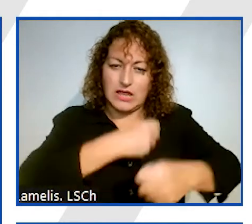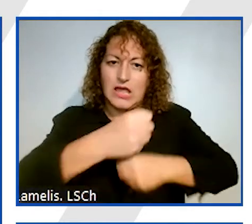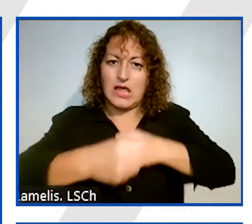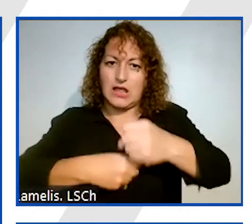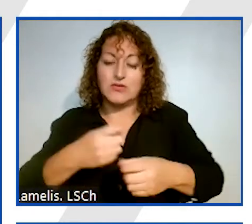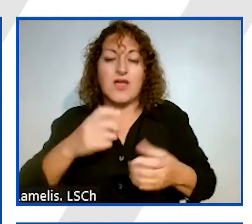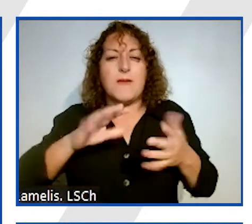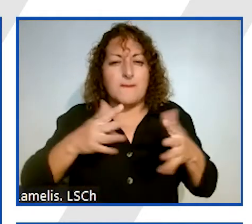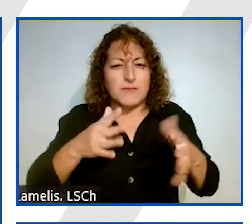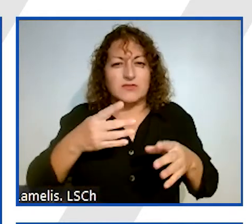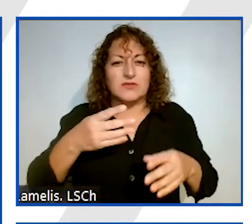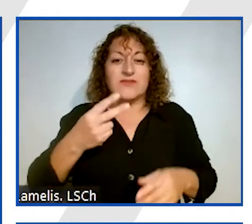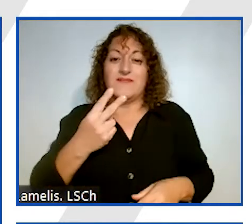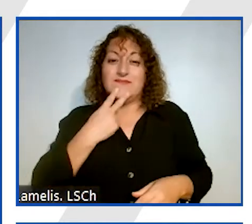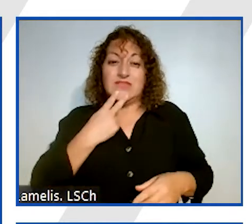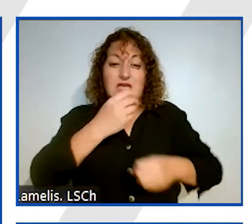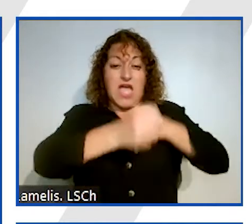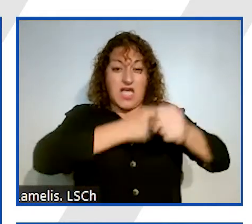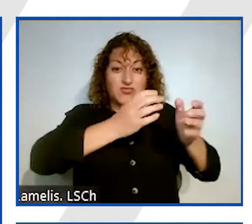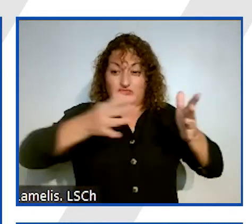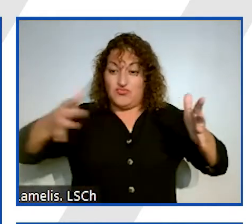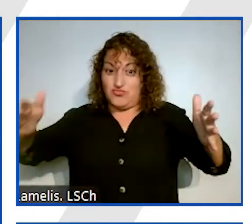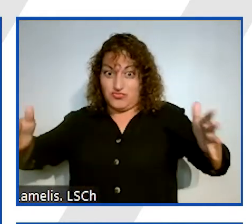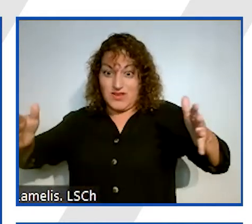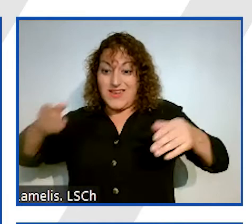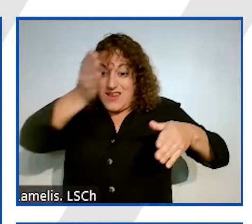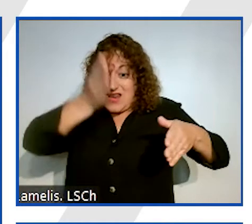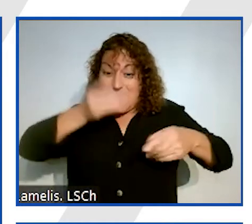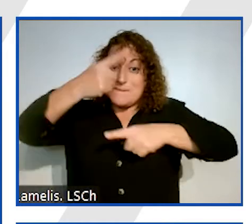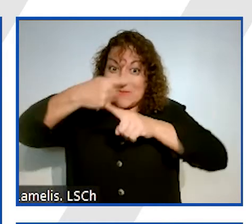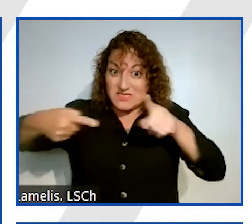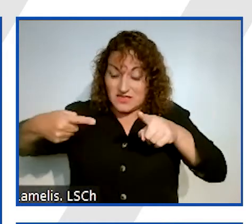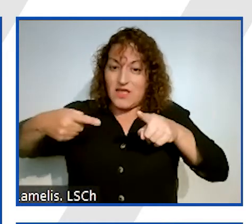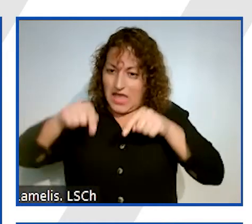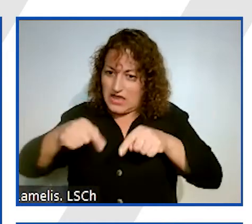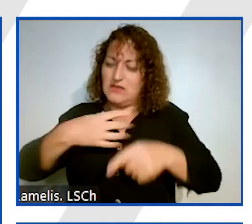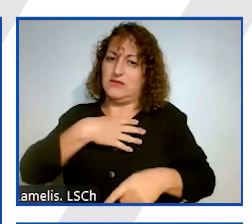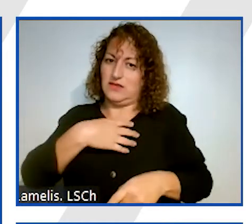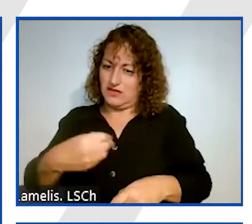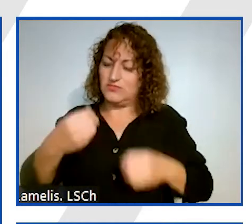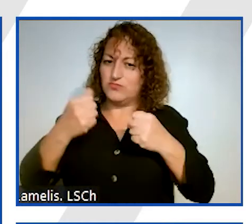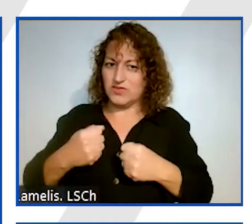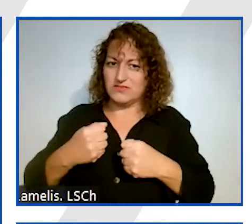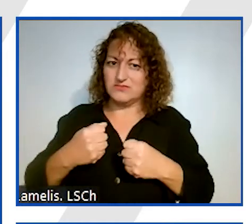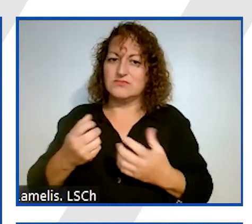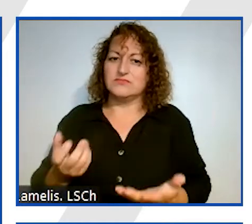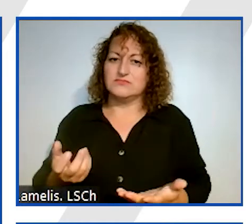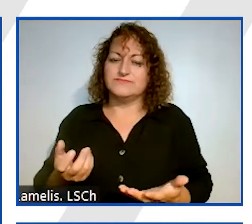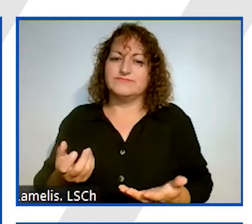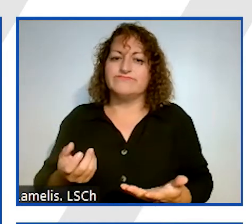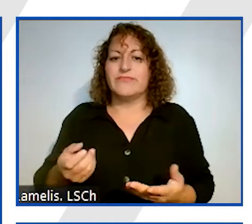la mitad de su vida en crecer, madurar y estar listos para reproducirse. Entonces, cuando nosotros como seres